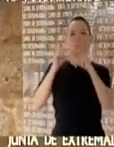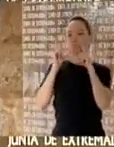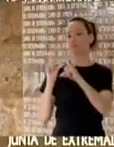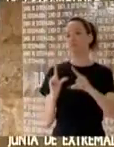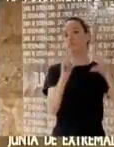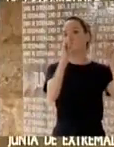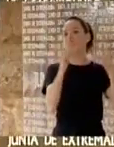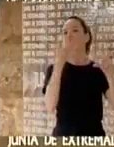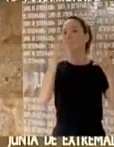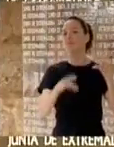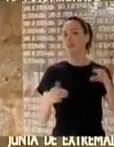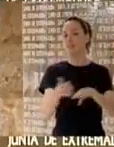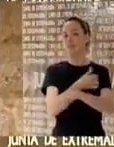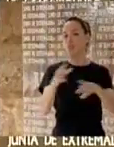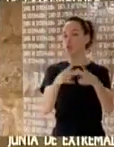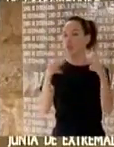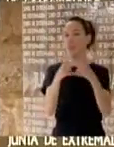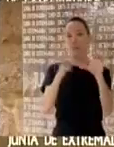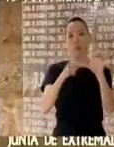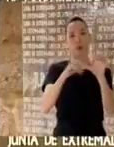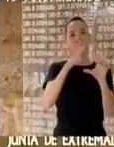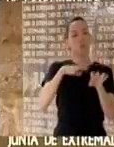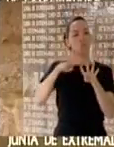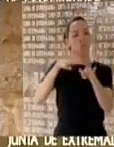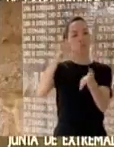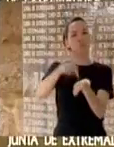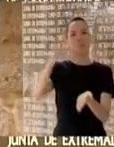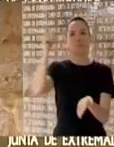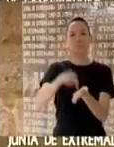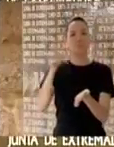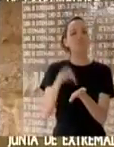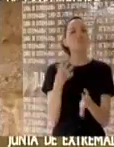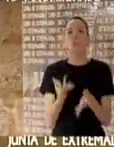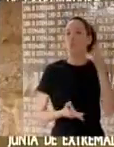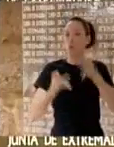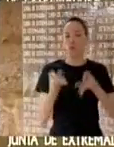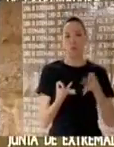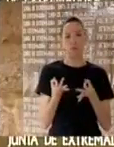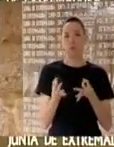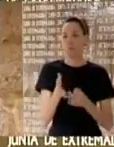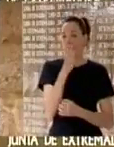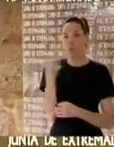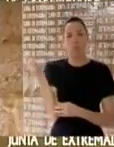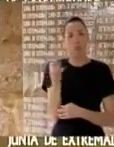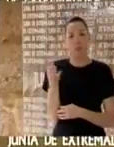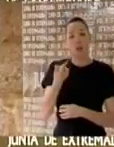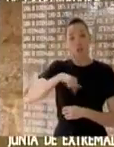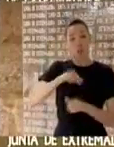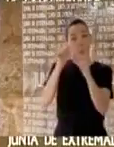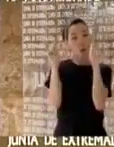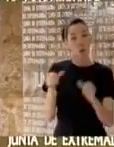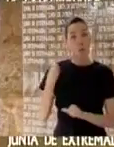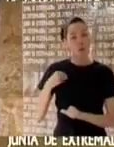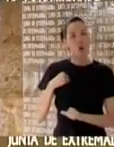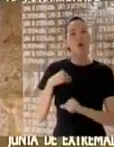movilizado en torno a una demanda que es justa y que representa lo mejor de la España autonómica que defendemos los socialistas en Extremadura y en